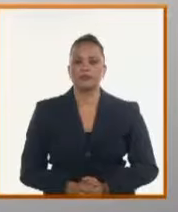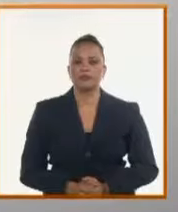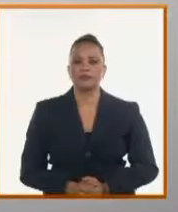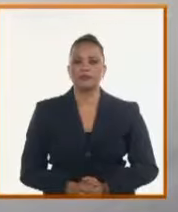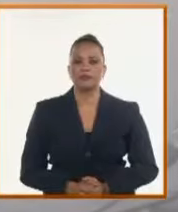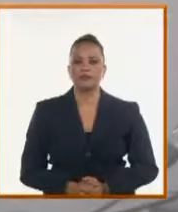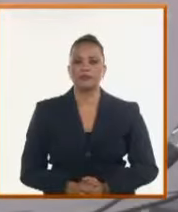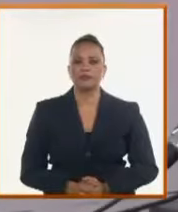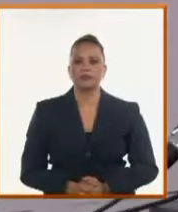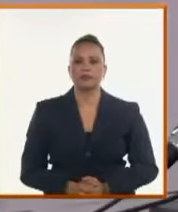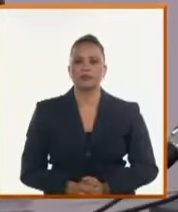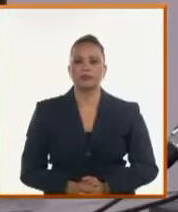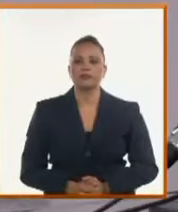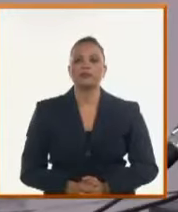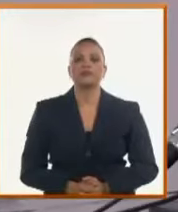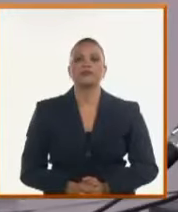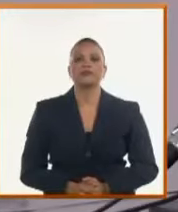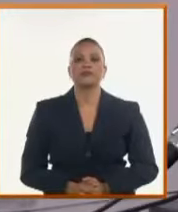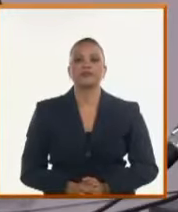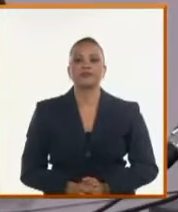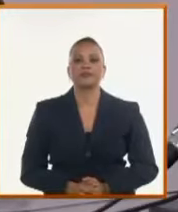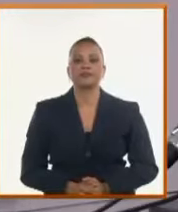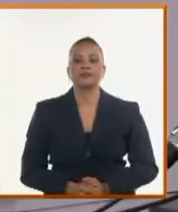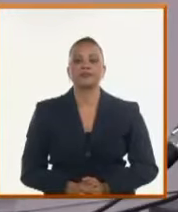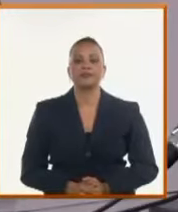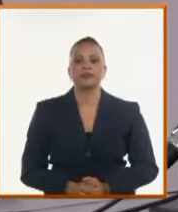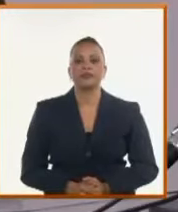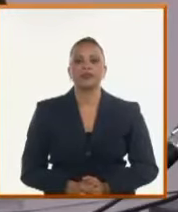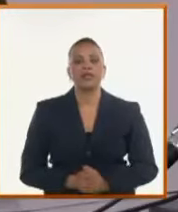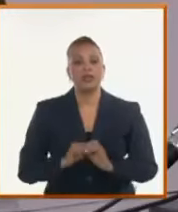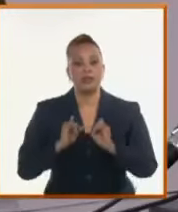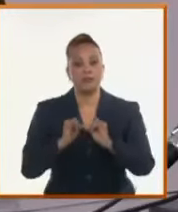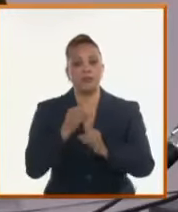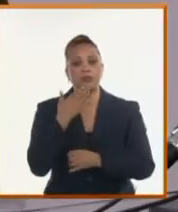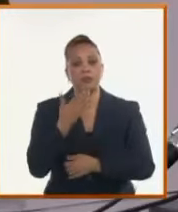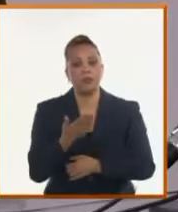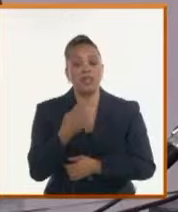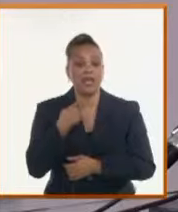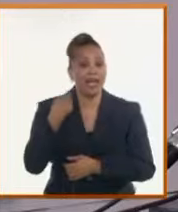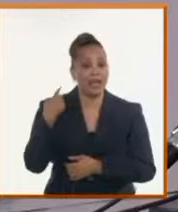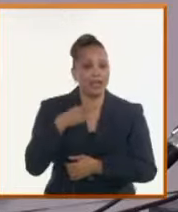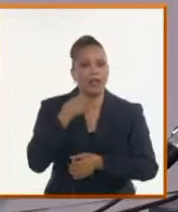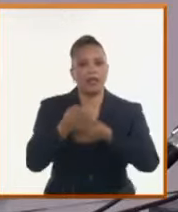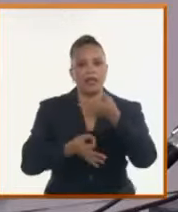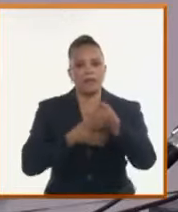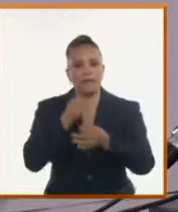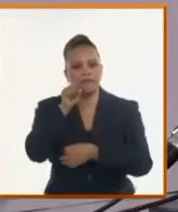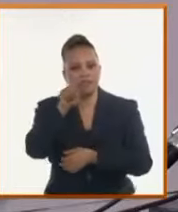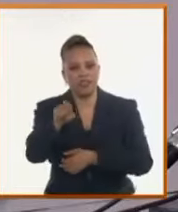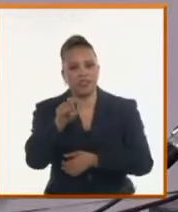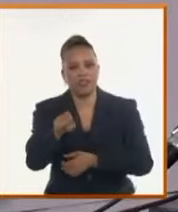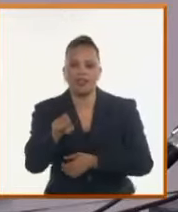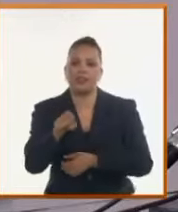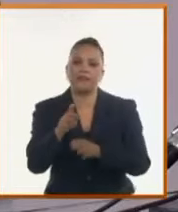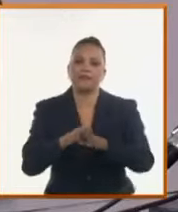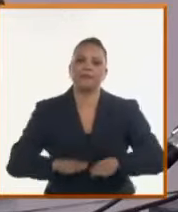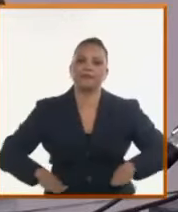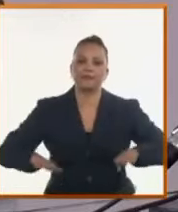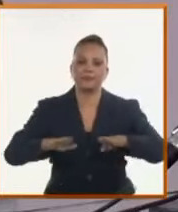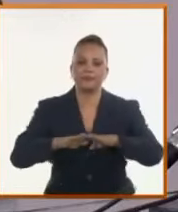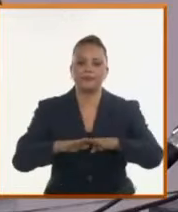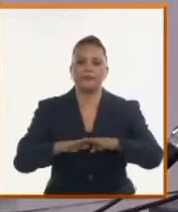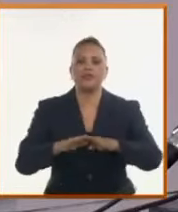redonda Bueno una buena noticia de la que se hablaba ayer al final de nuestra mesa redonda aparte de las